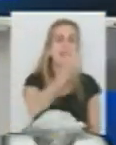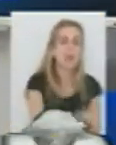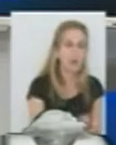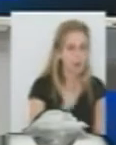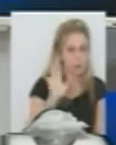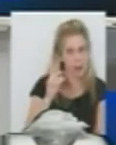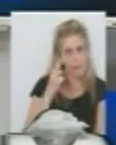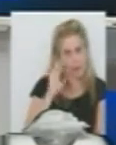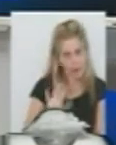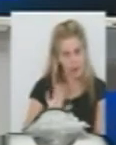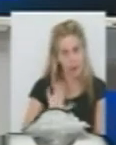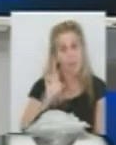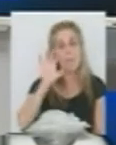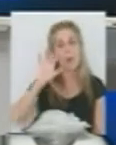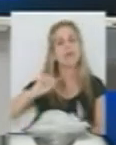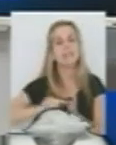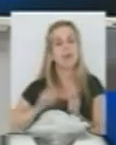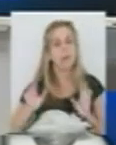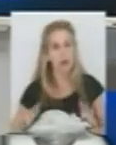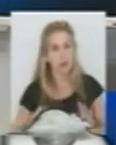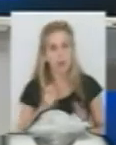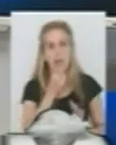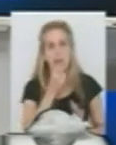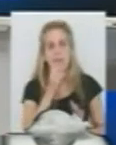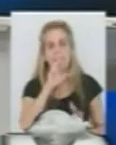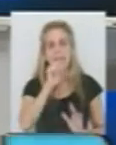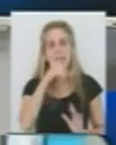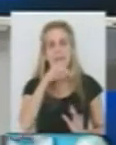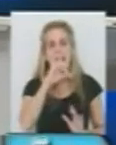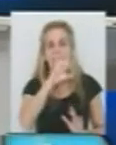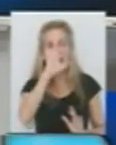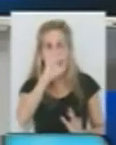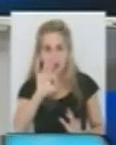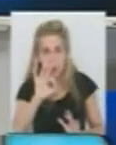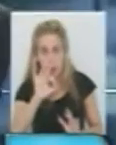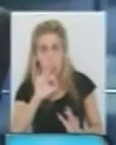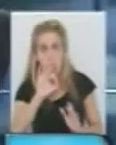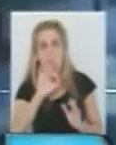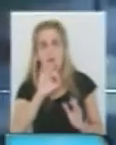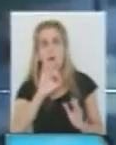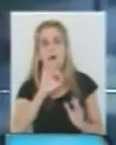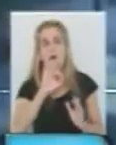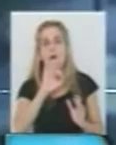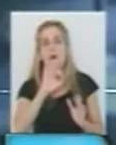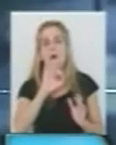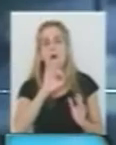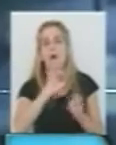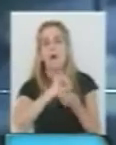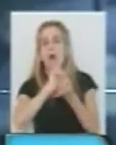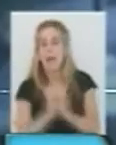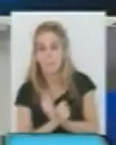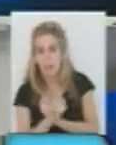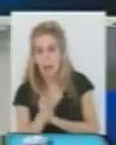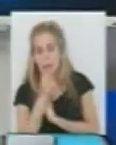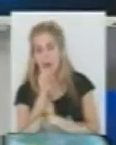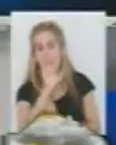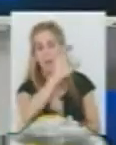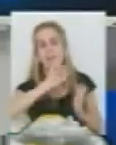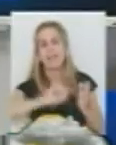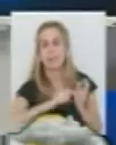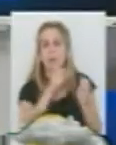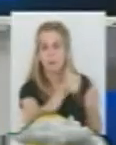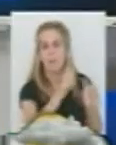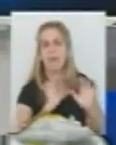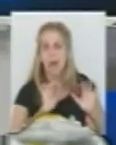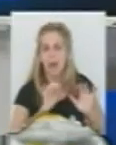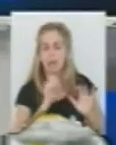de provincia de Buenos Aires. Si baja Randazzo, cambia todo el escenario. No, claro, ya está. Puede ser que más mide en la provincia. Exactamente. Sí. Si